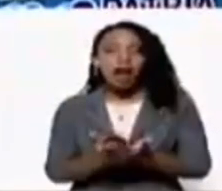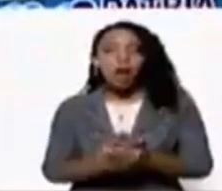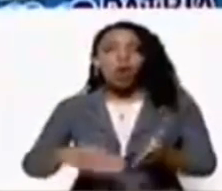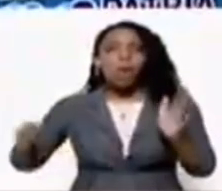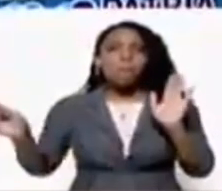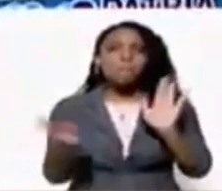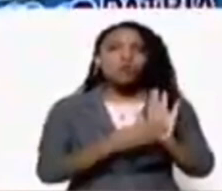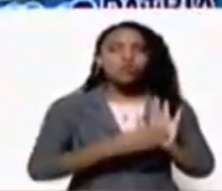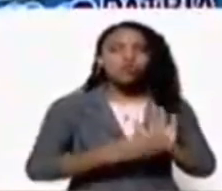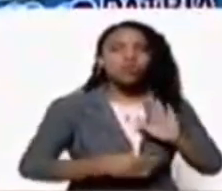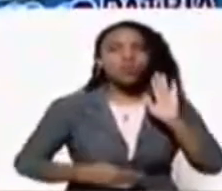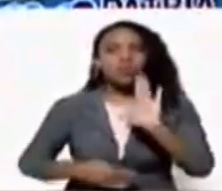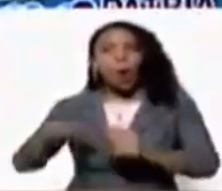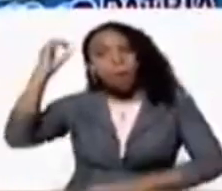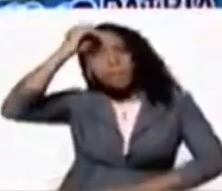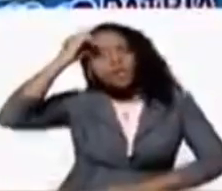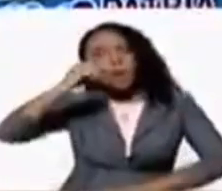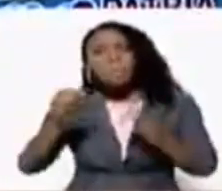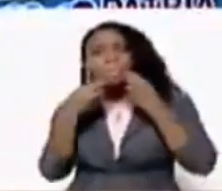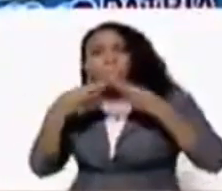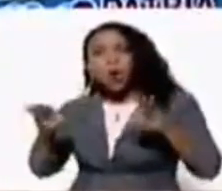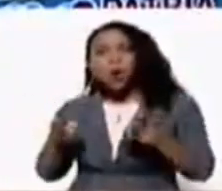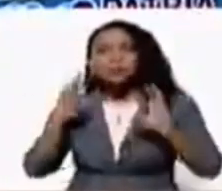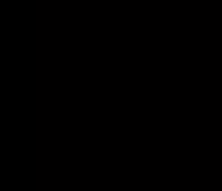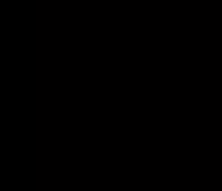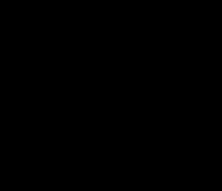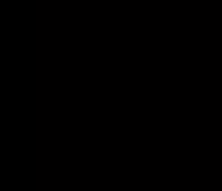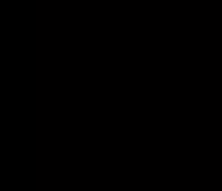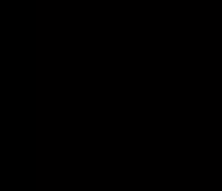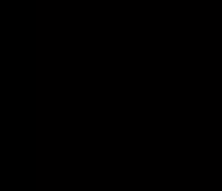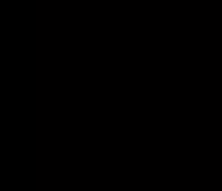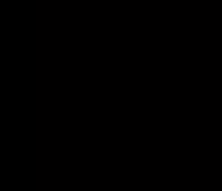puso en la opinión pública como tema principal